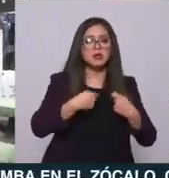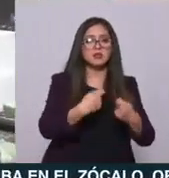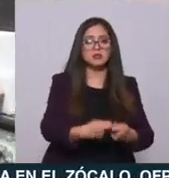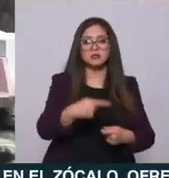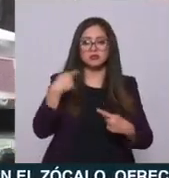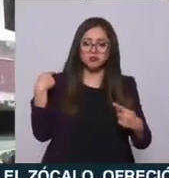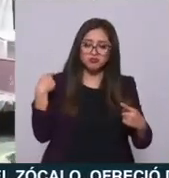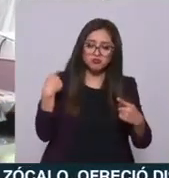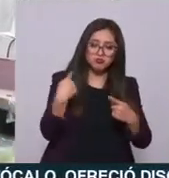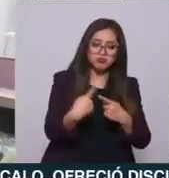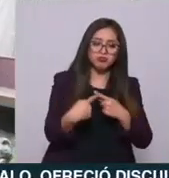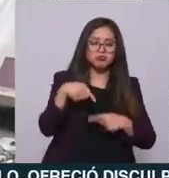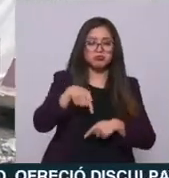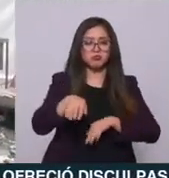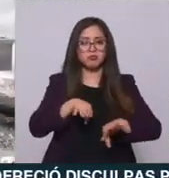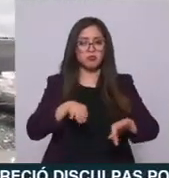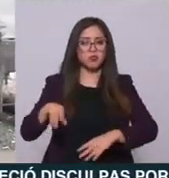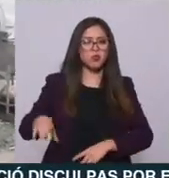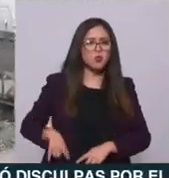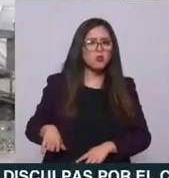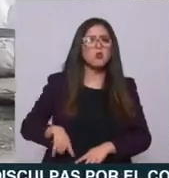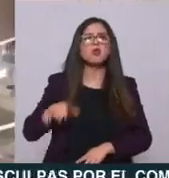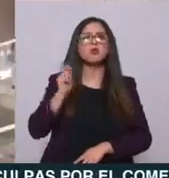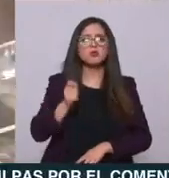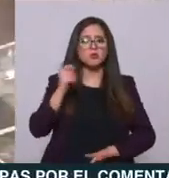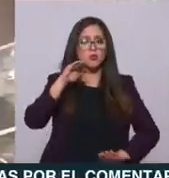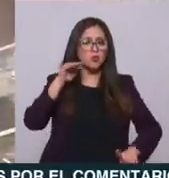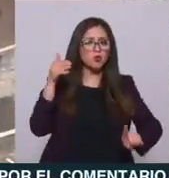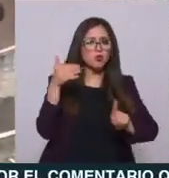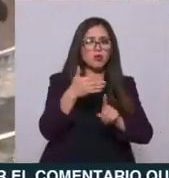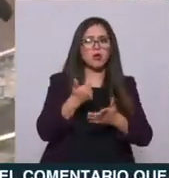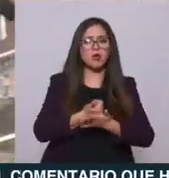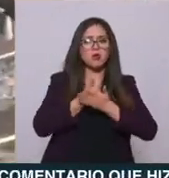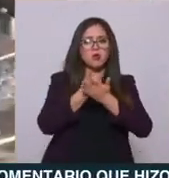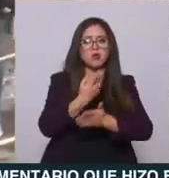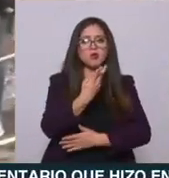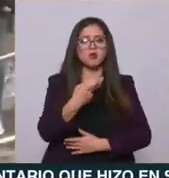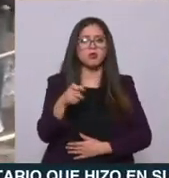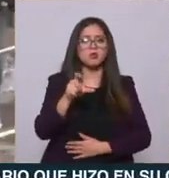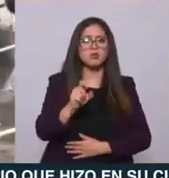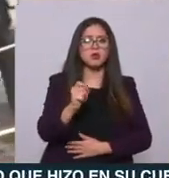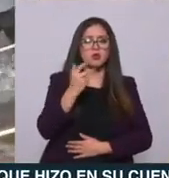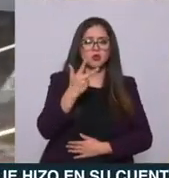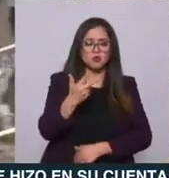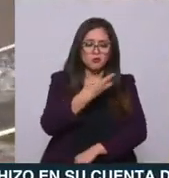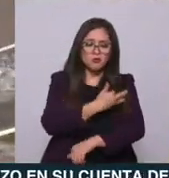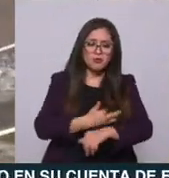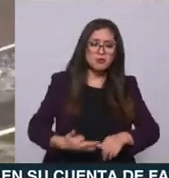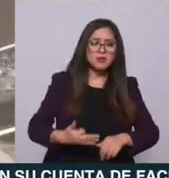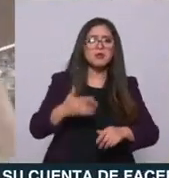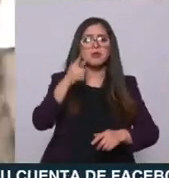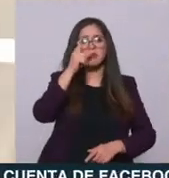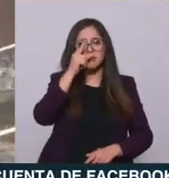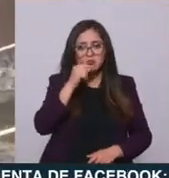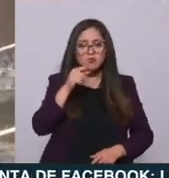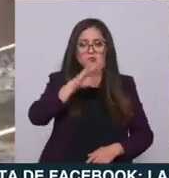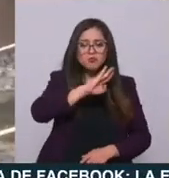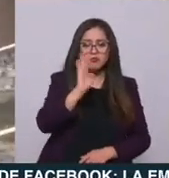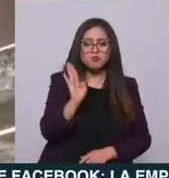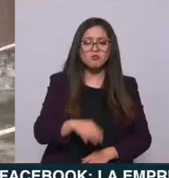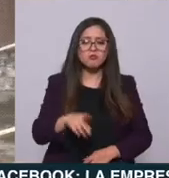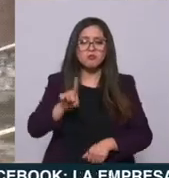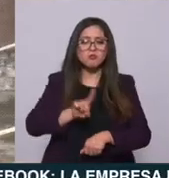durante toda la administración. El objetivo es apoyar a las 228 familias que perdieron a un integrante por el sismo de